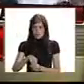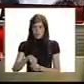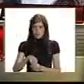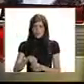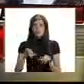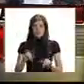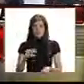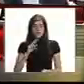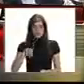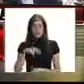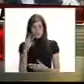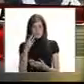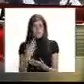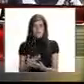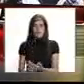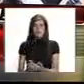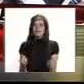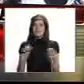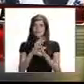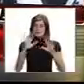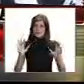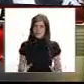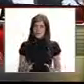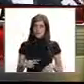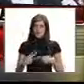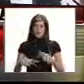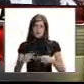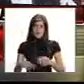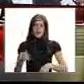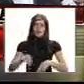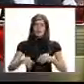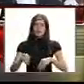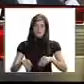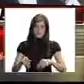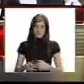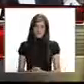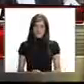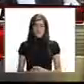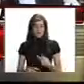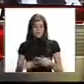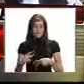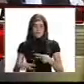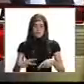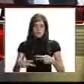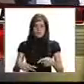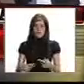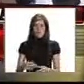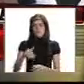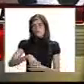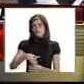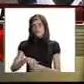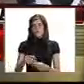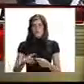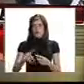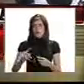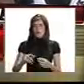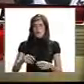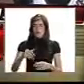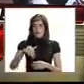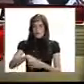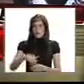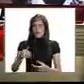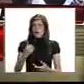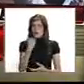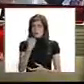visto una transparencia en el proceso de elección, en el proceso del voto electrónico, y consideramos que